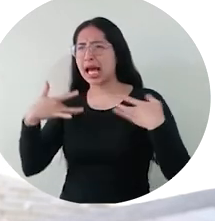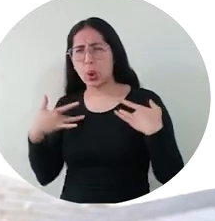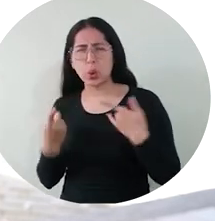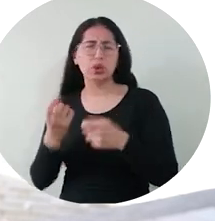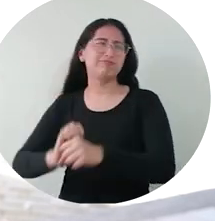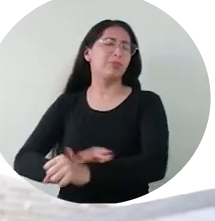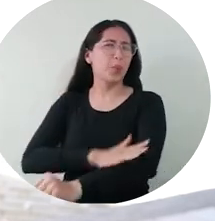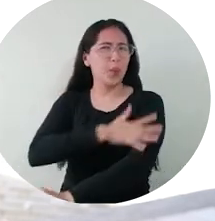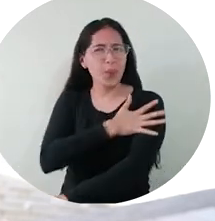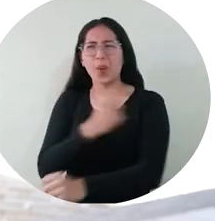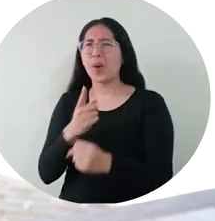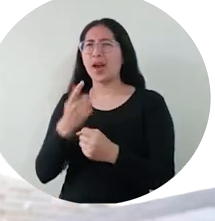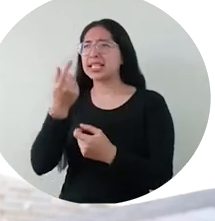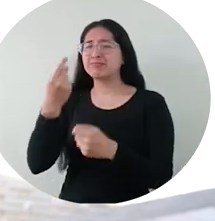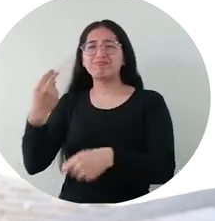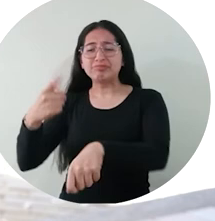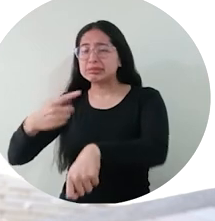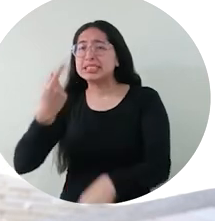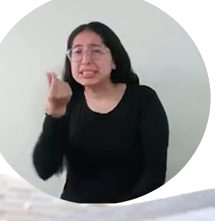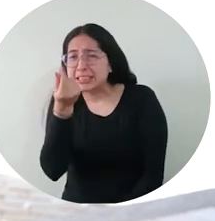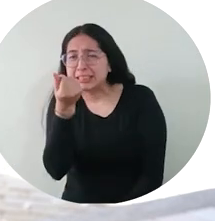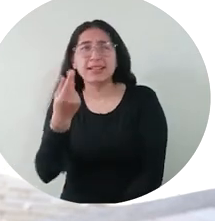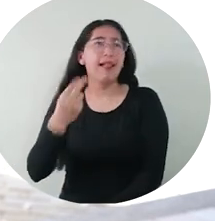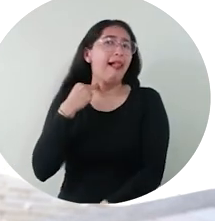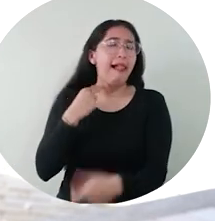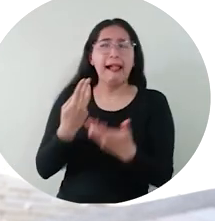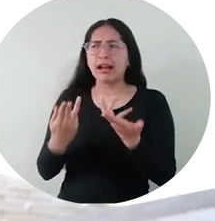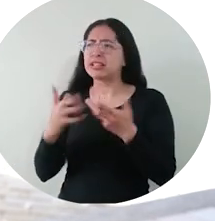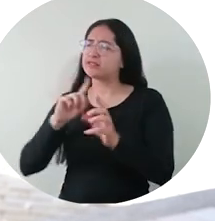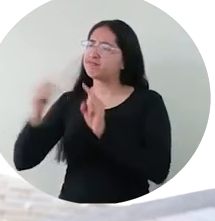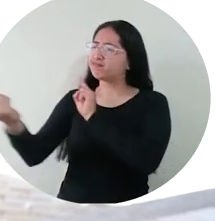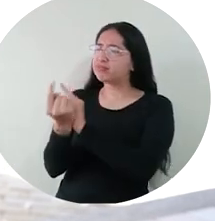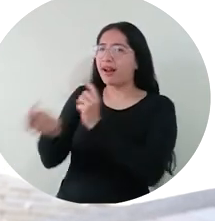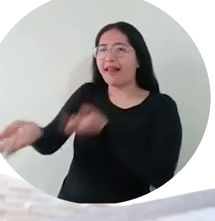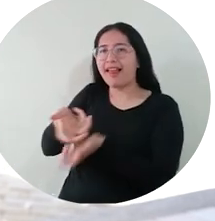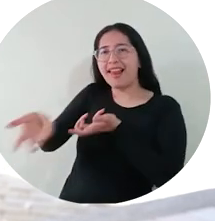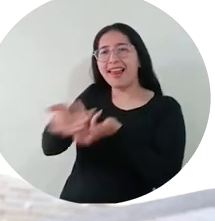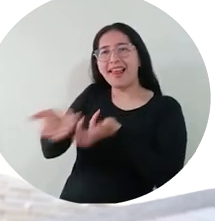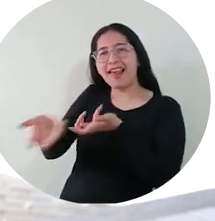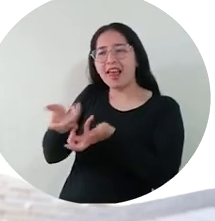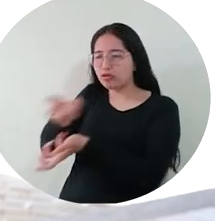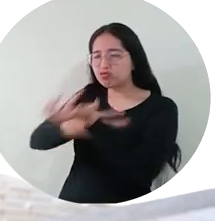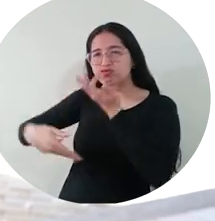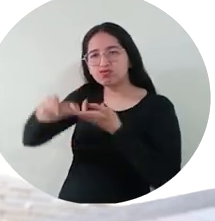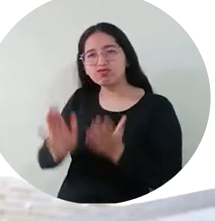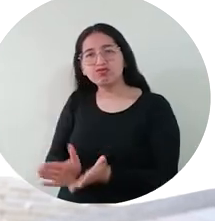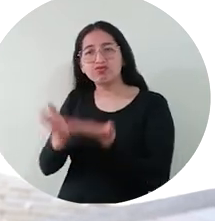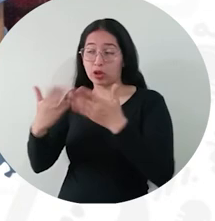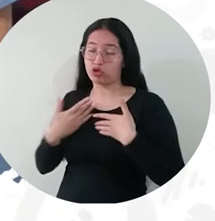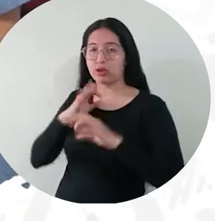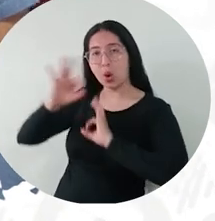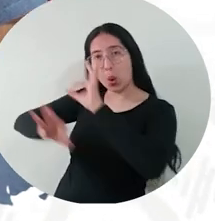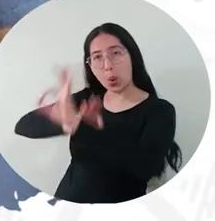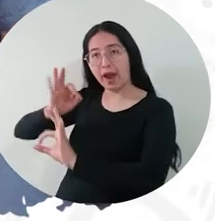problemas un poquito emocionales, problemas económicos. Entonces ahí entablamos pues una relación